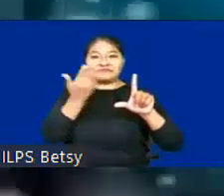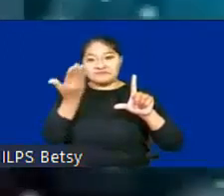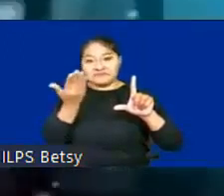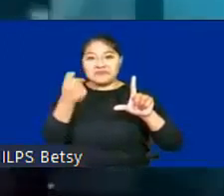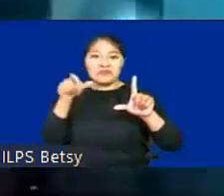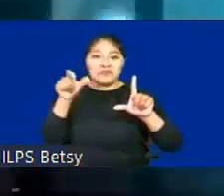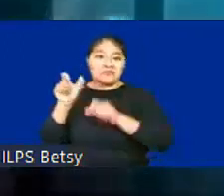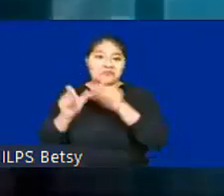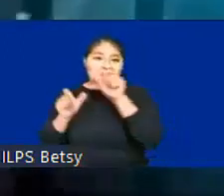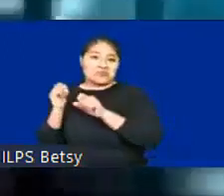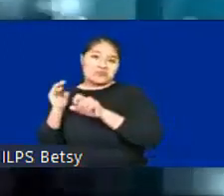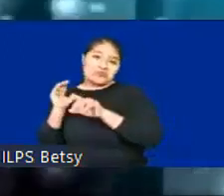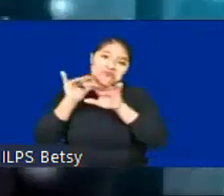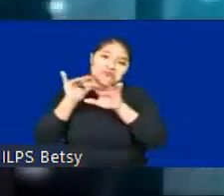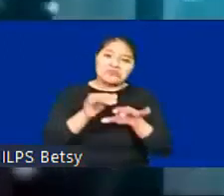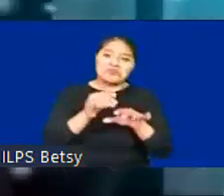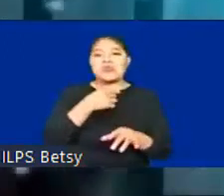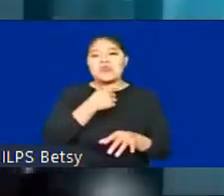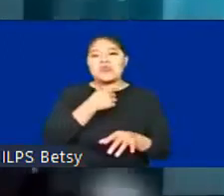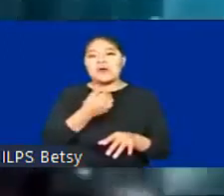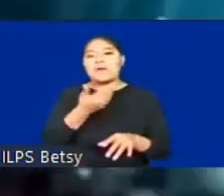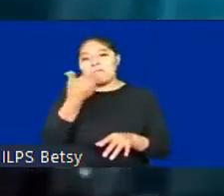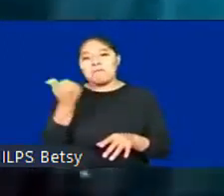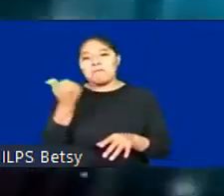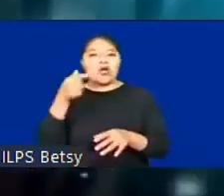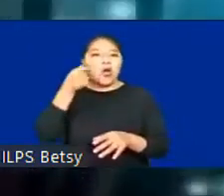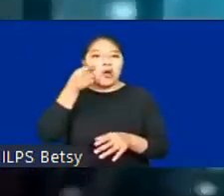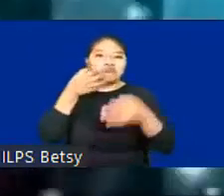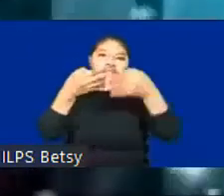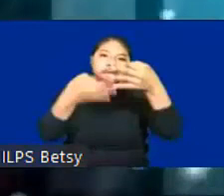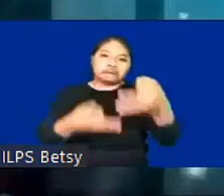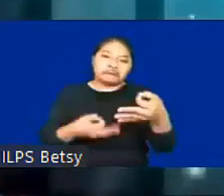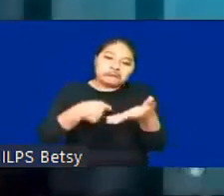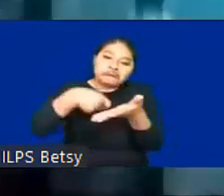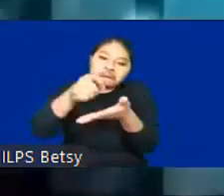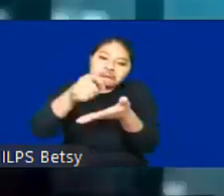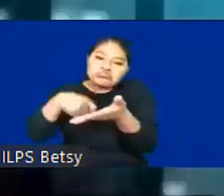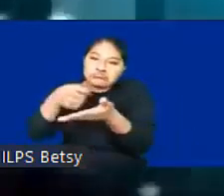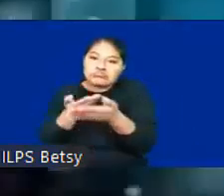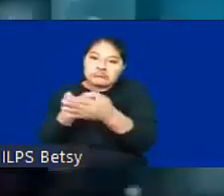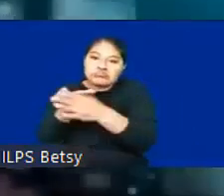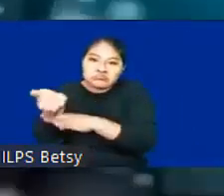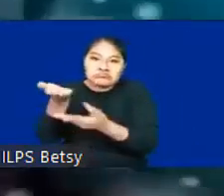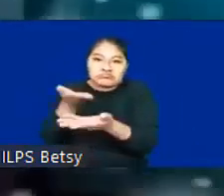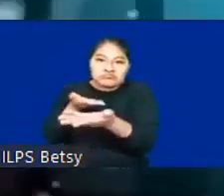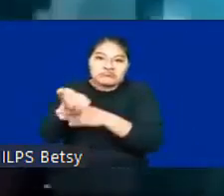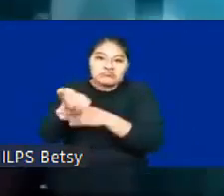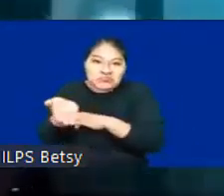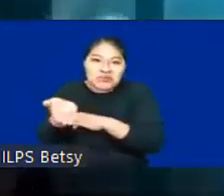preferencia por lo presencial, pero también porque nuestra plataforma todavía no contaba